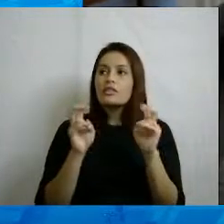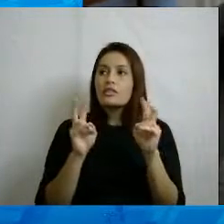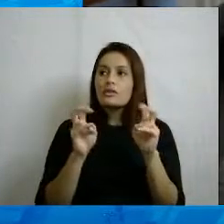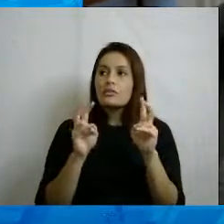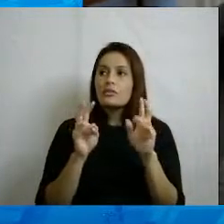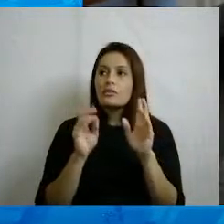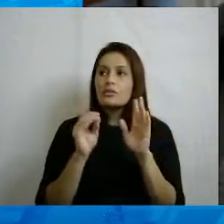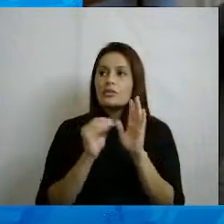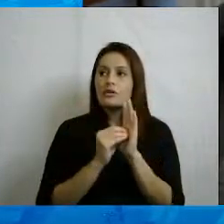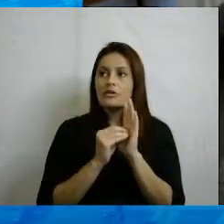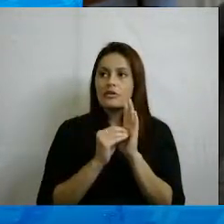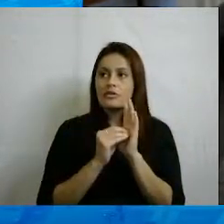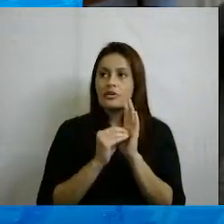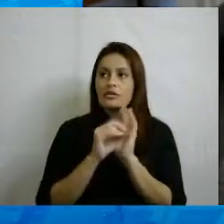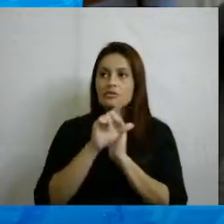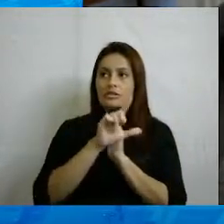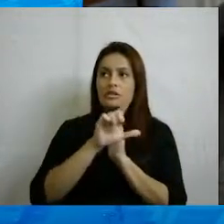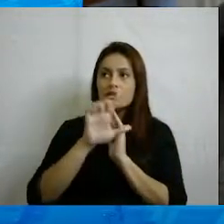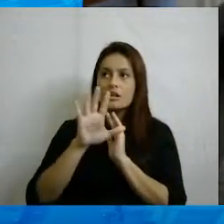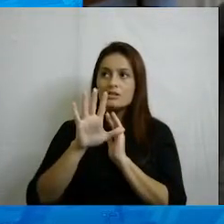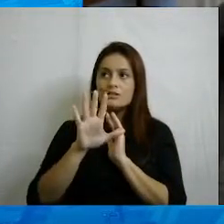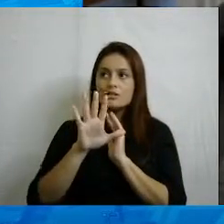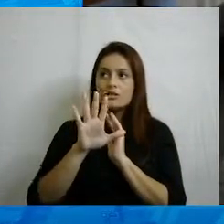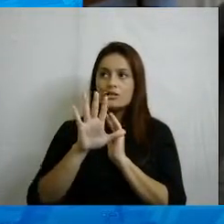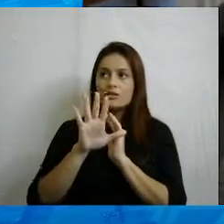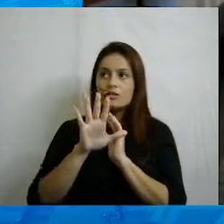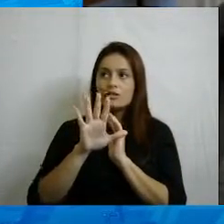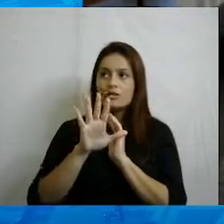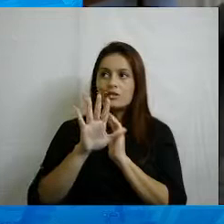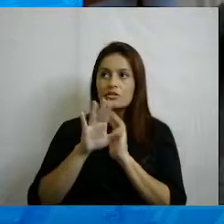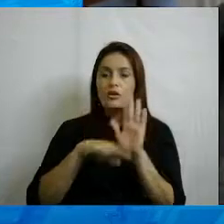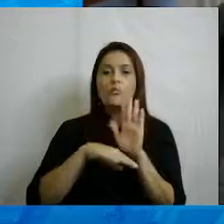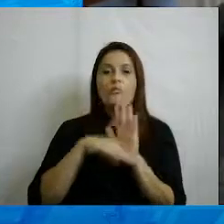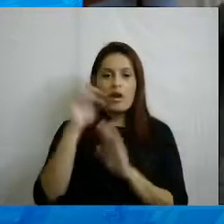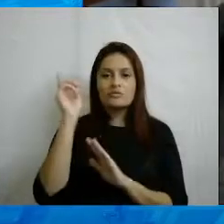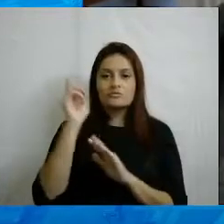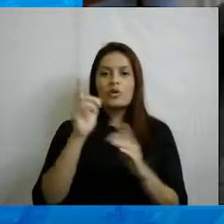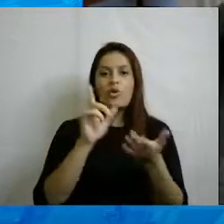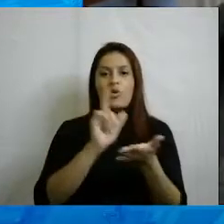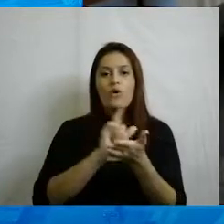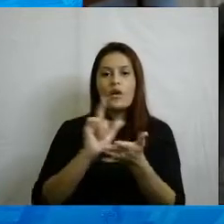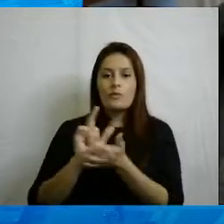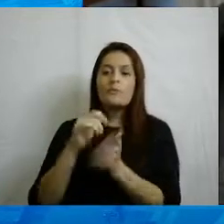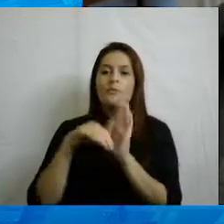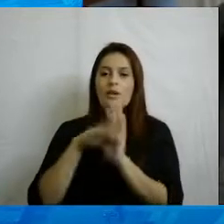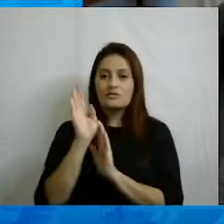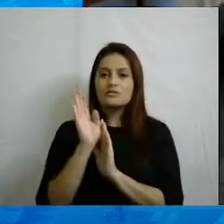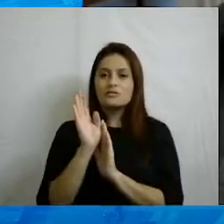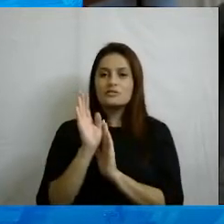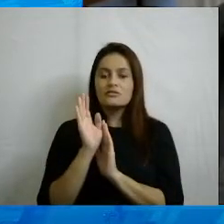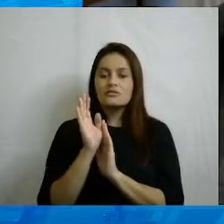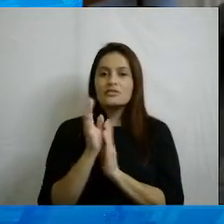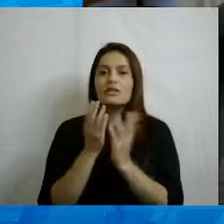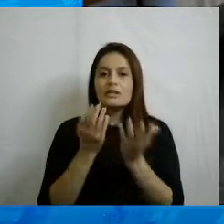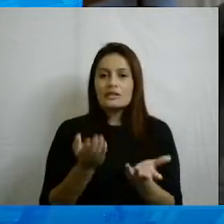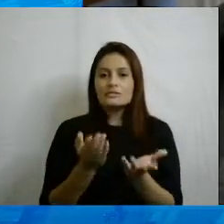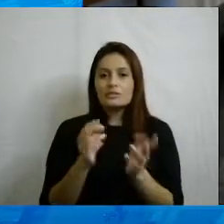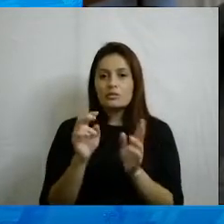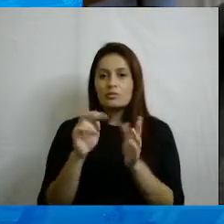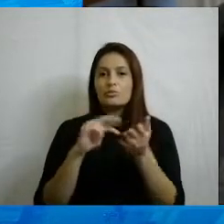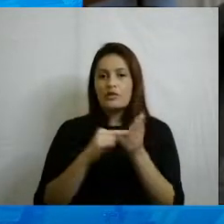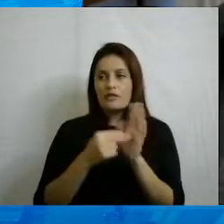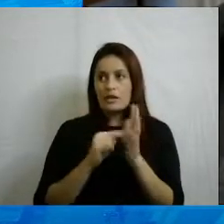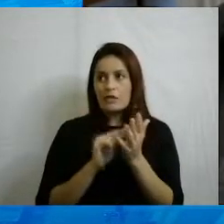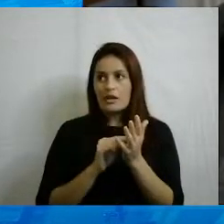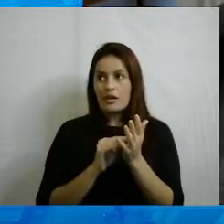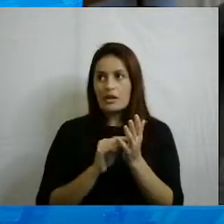35 a 50 puestos, pero son más, son muchas más. Entonces, ese es el único